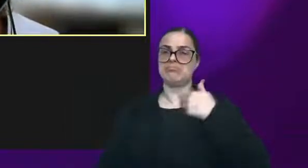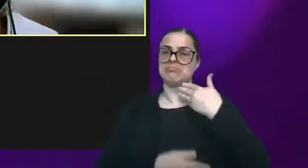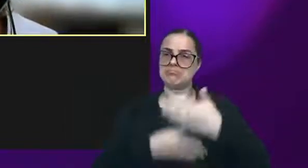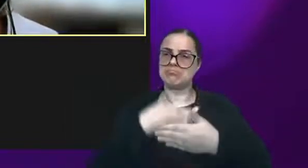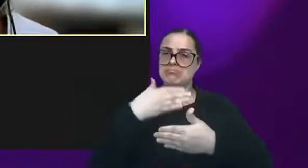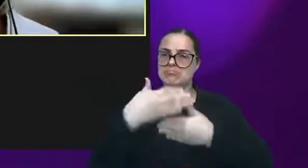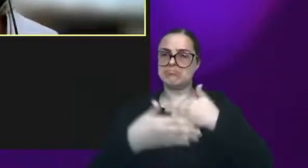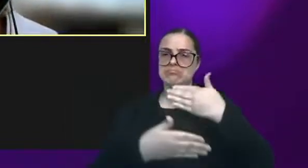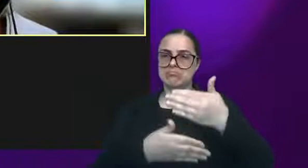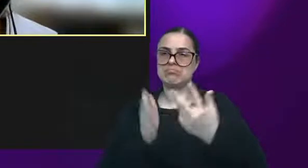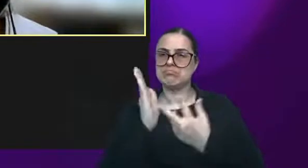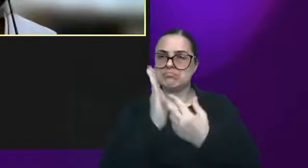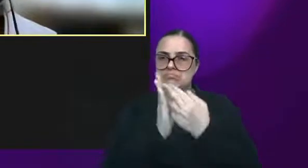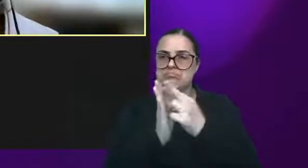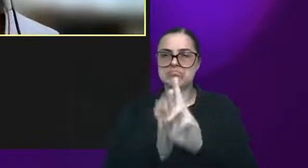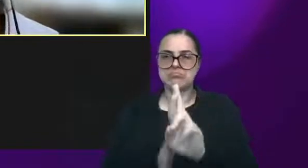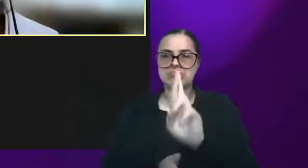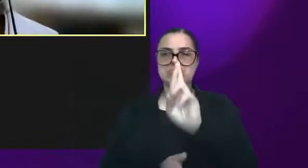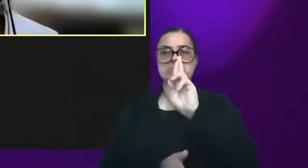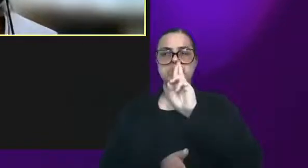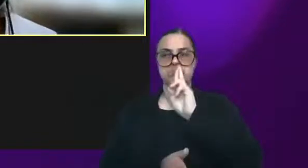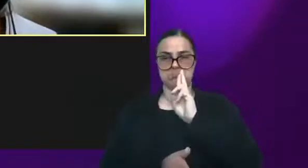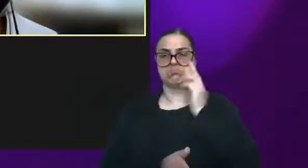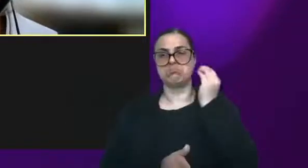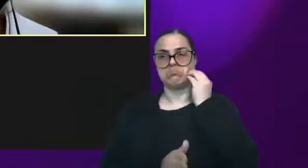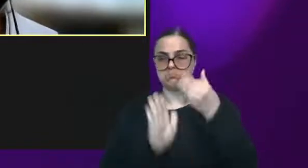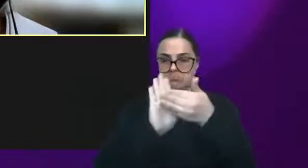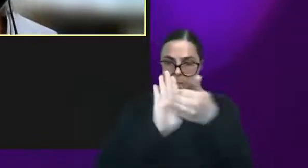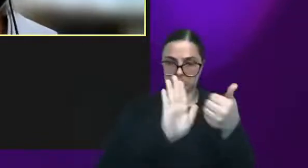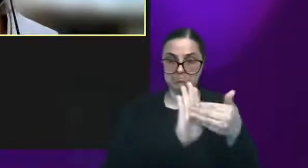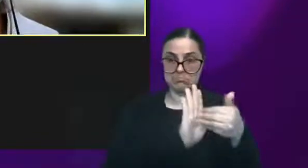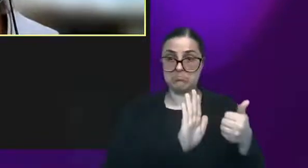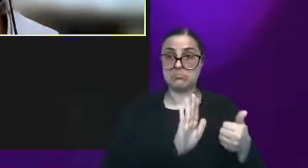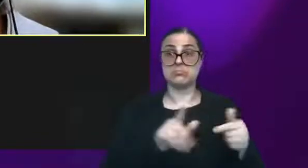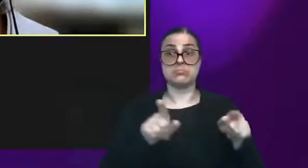entró generalmente 2 años, cerca del